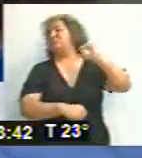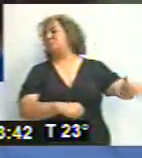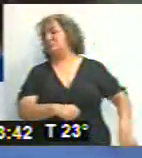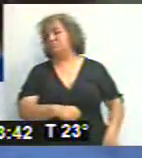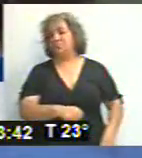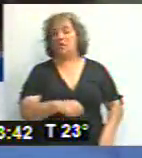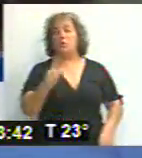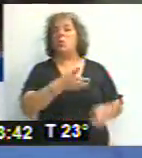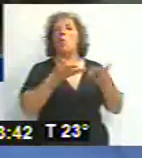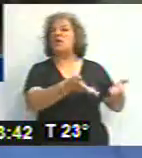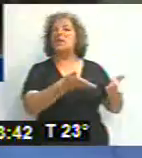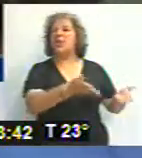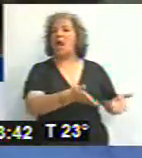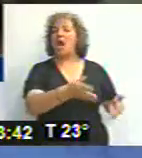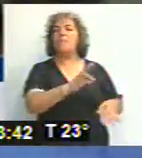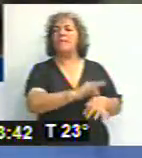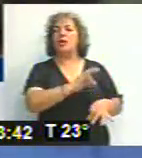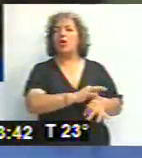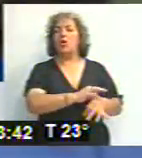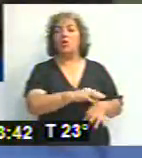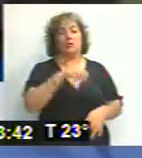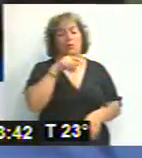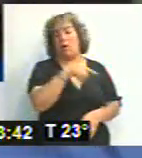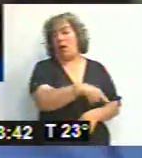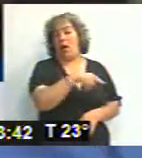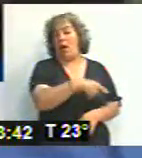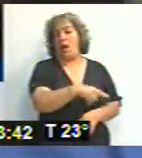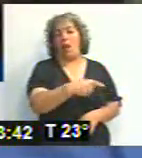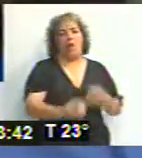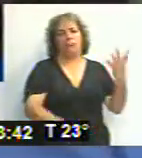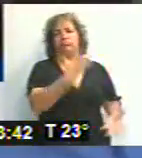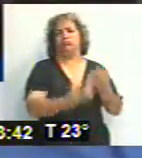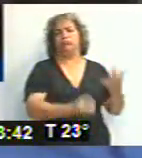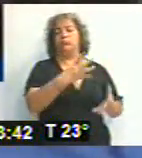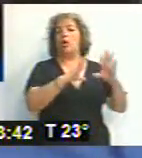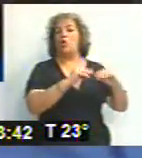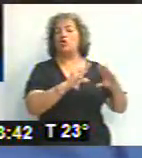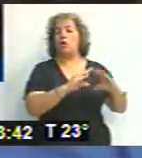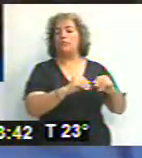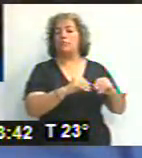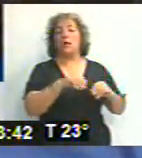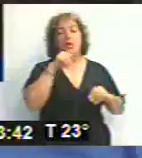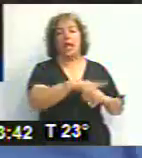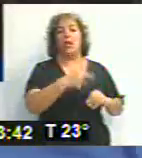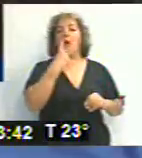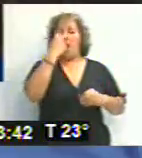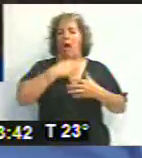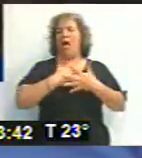han asistido al médico. Entonces él quemó el colchón y está